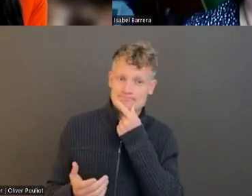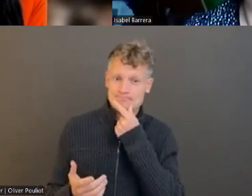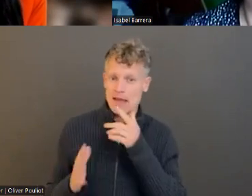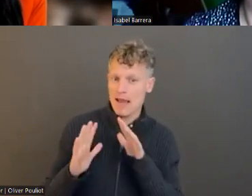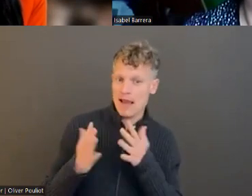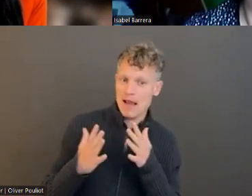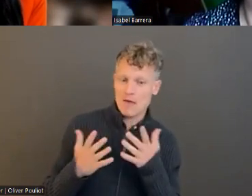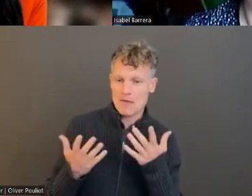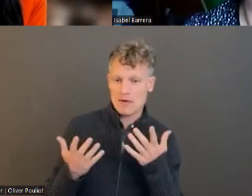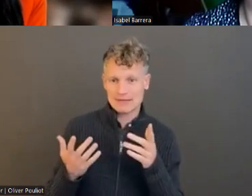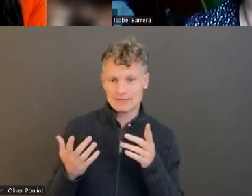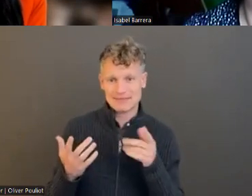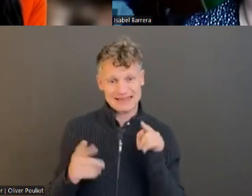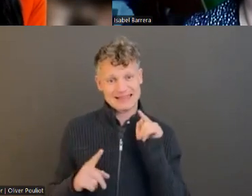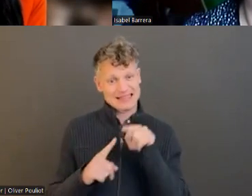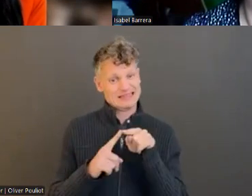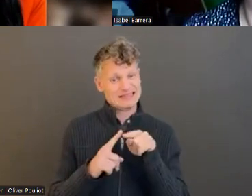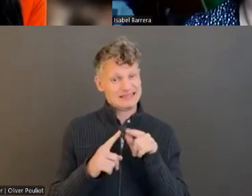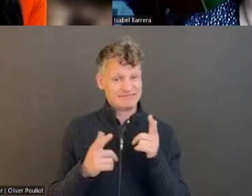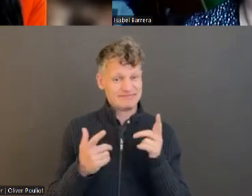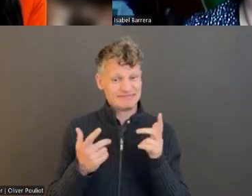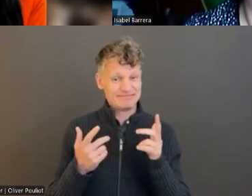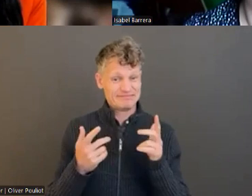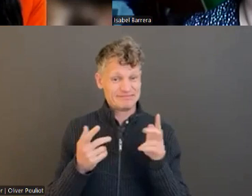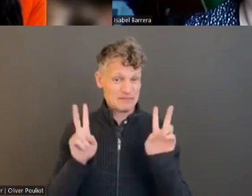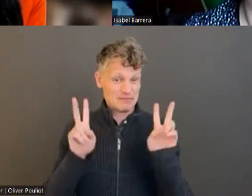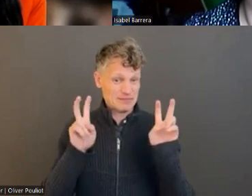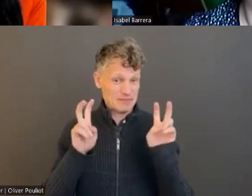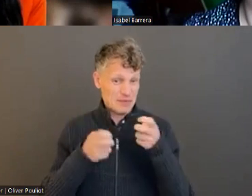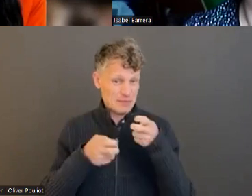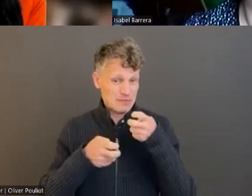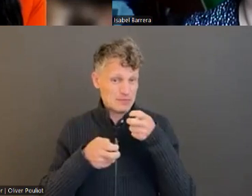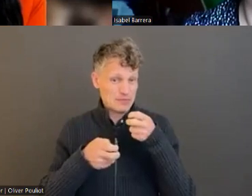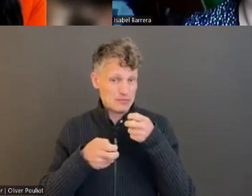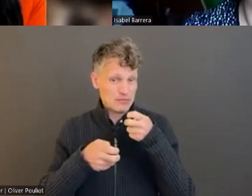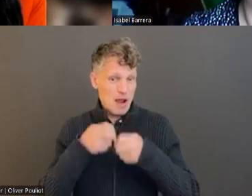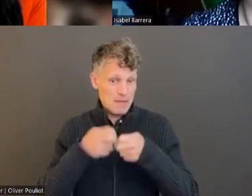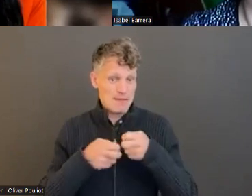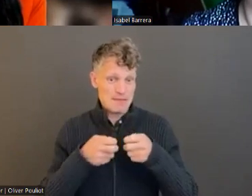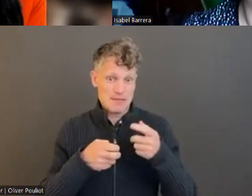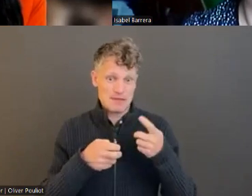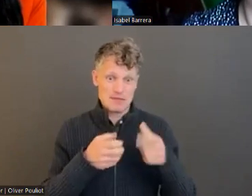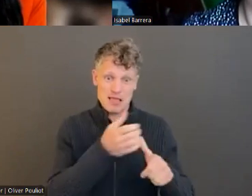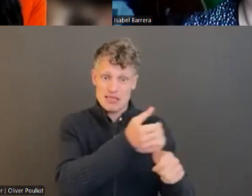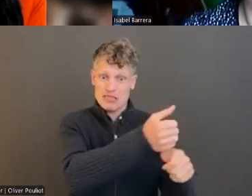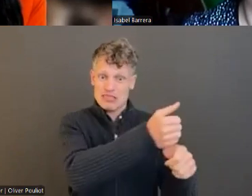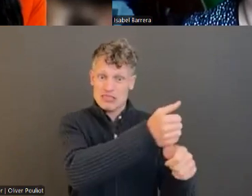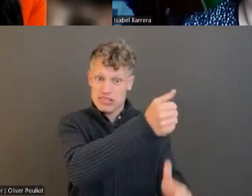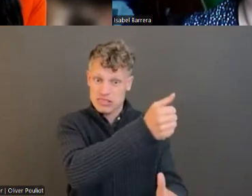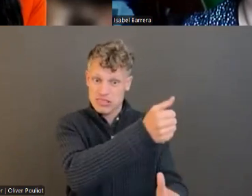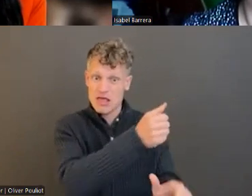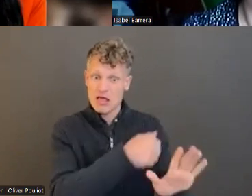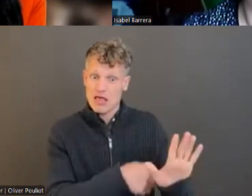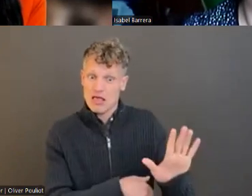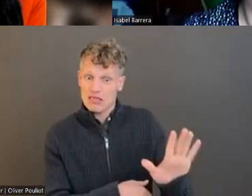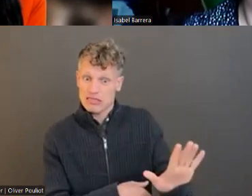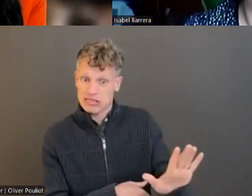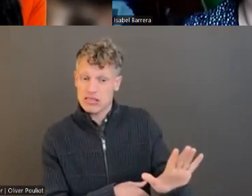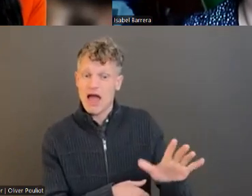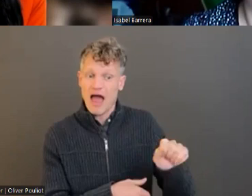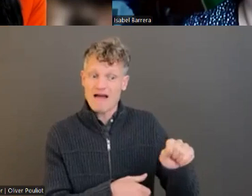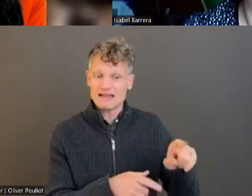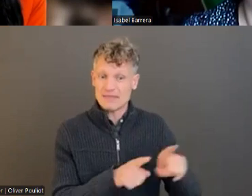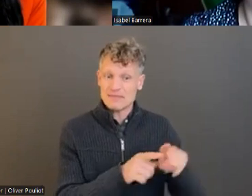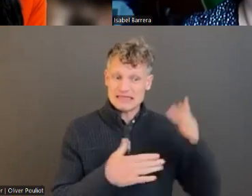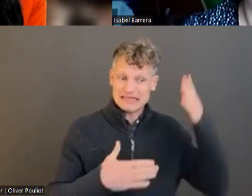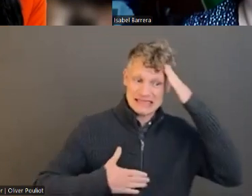las enfermedades transmisibles incluidas en la iniciativa de eliminación. No solamente, por ejemplo, para